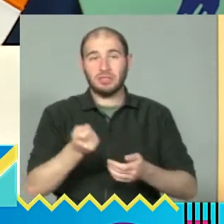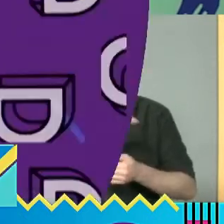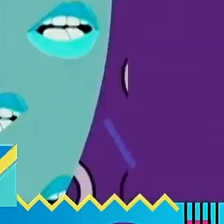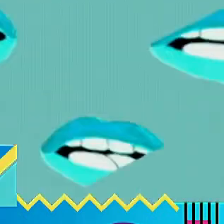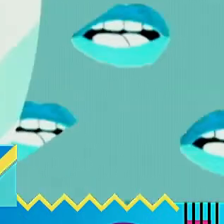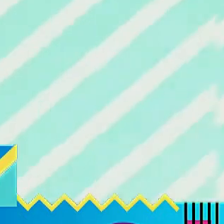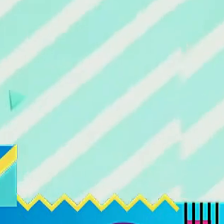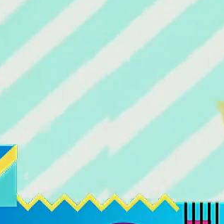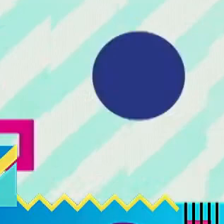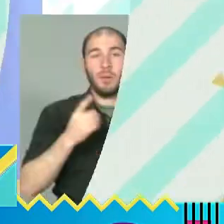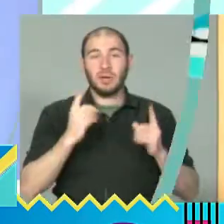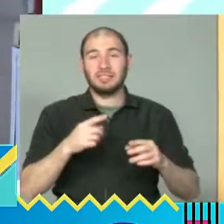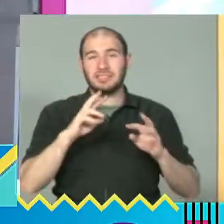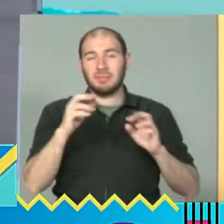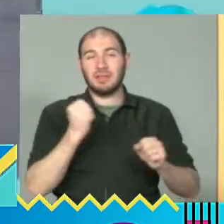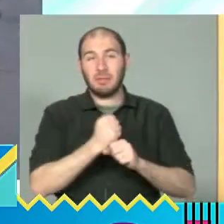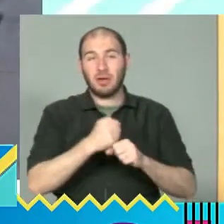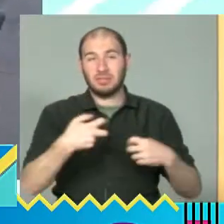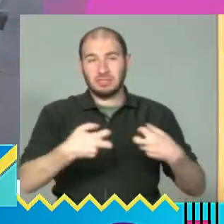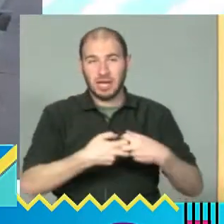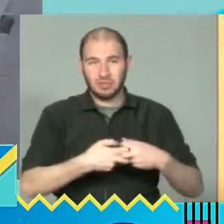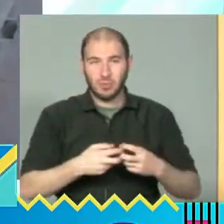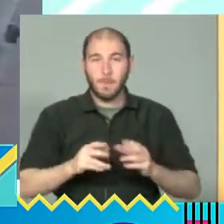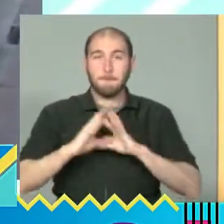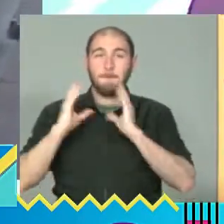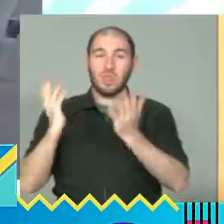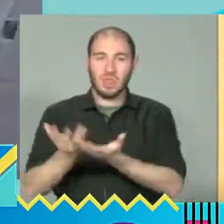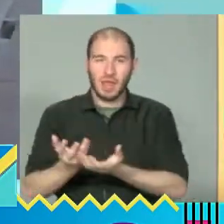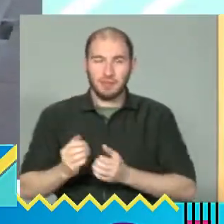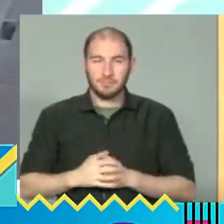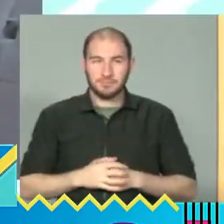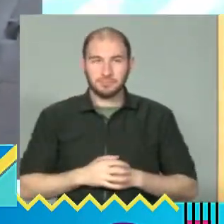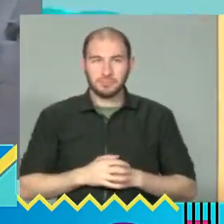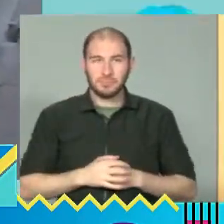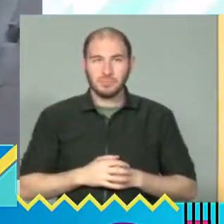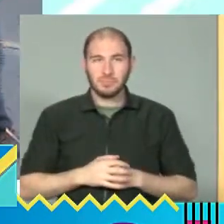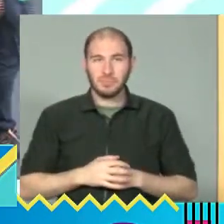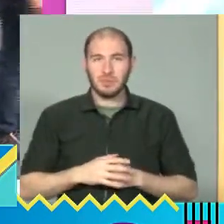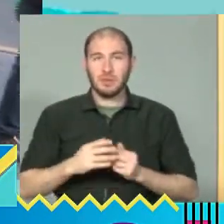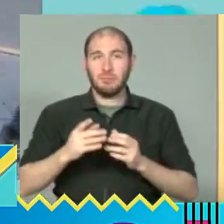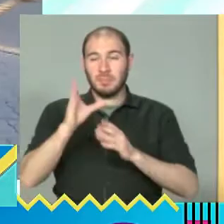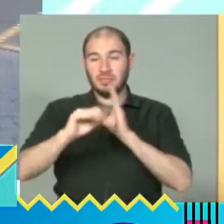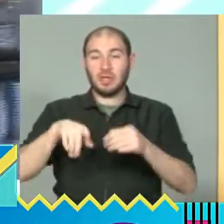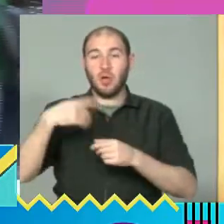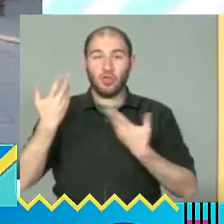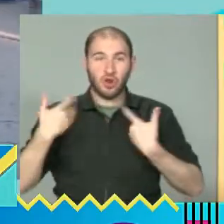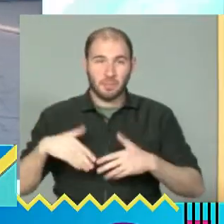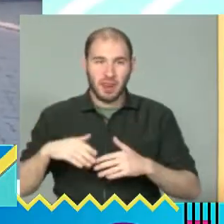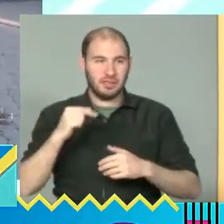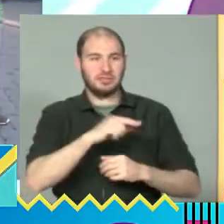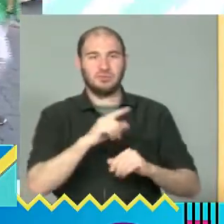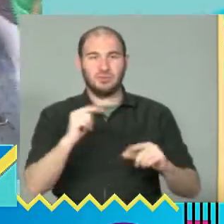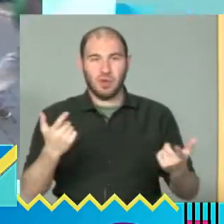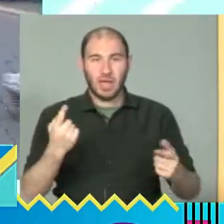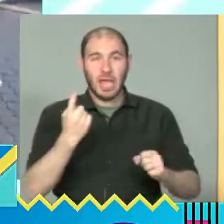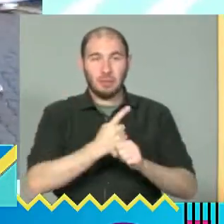porque está haciendo actividad gremial. En el mundo normal, eso no existe. En